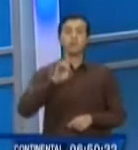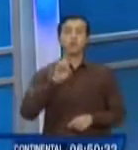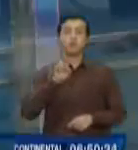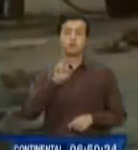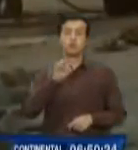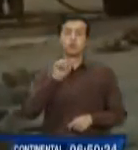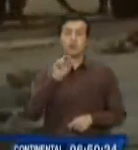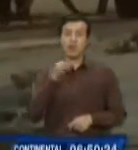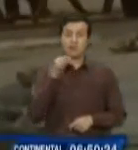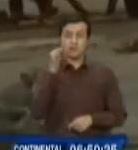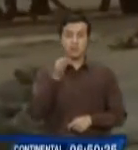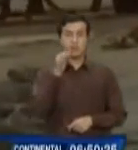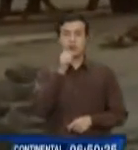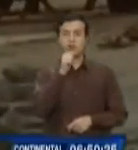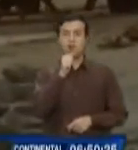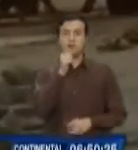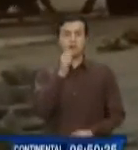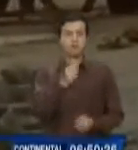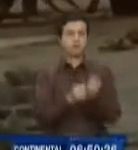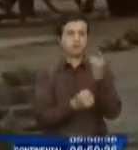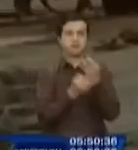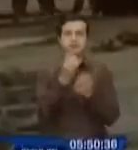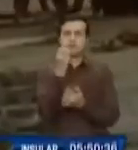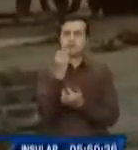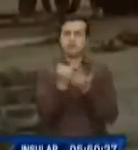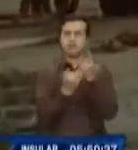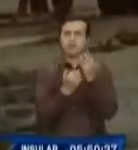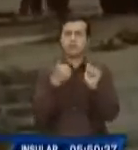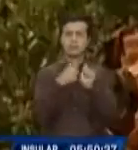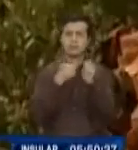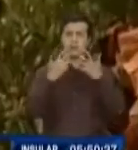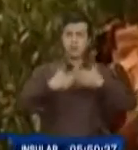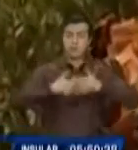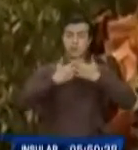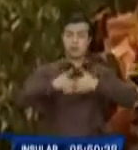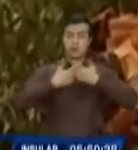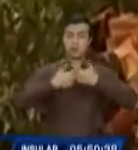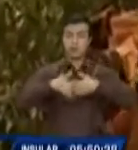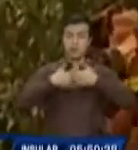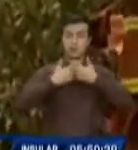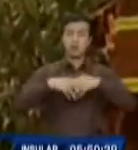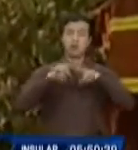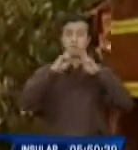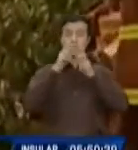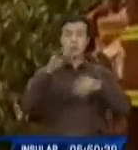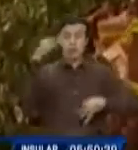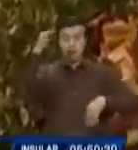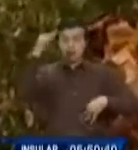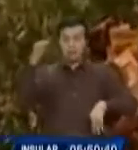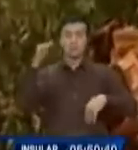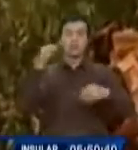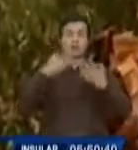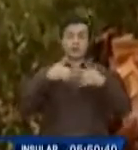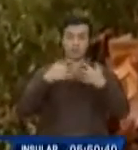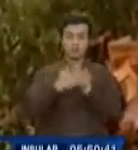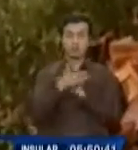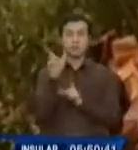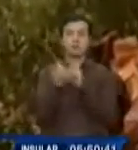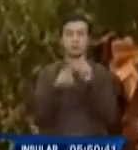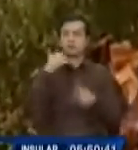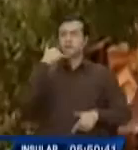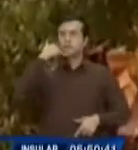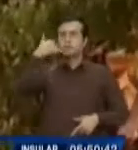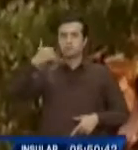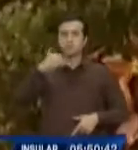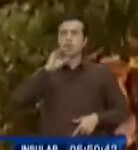registró un incendio de grandes proporciones que afectó parte de la estructura de una fábrica de procesamiento y almacenaje de papel. Varias llamadas de moradores cercanos